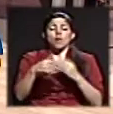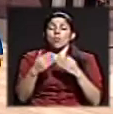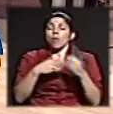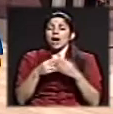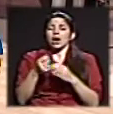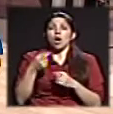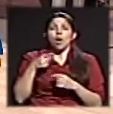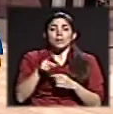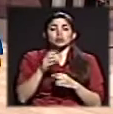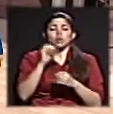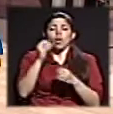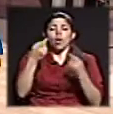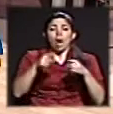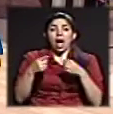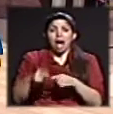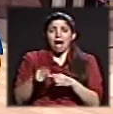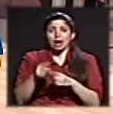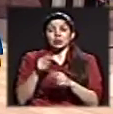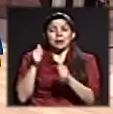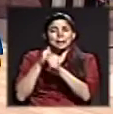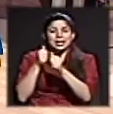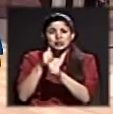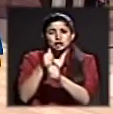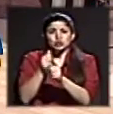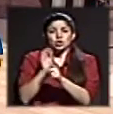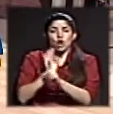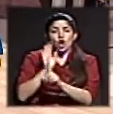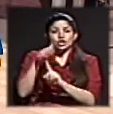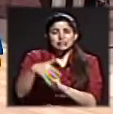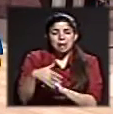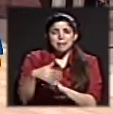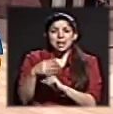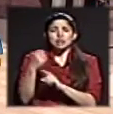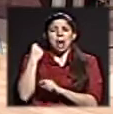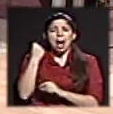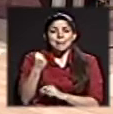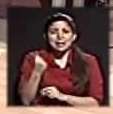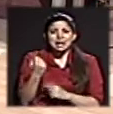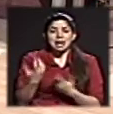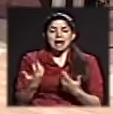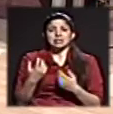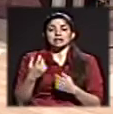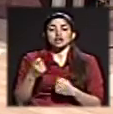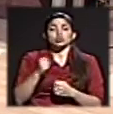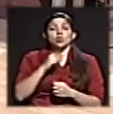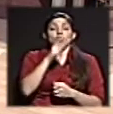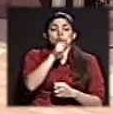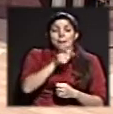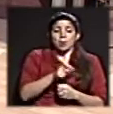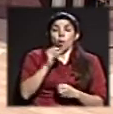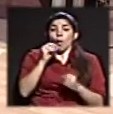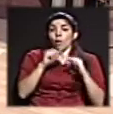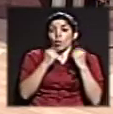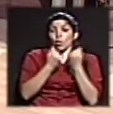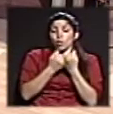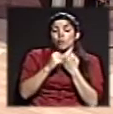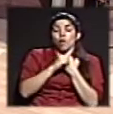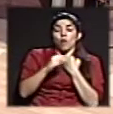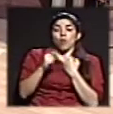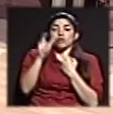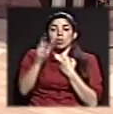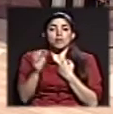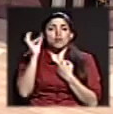acto o conjunto de actos de presión, persecución, hostigamiento, amenazas cometidos por una persona o grupos de personas en contra de